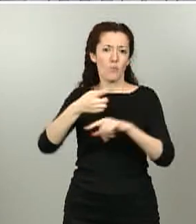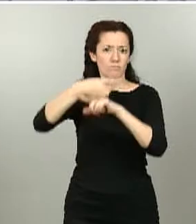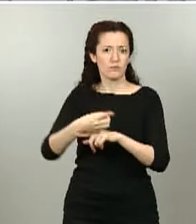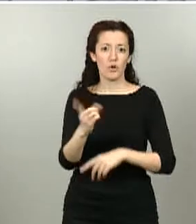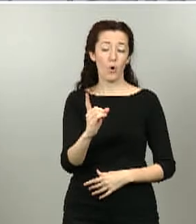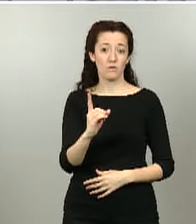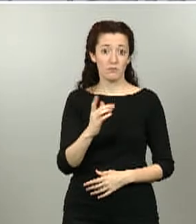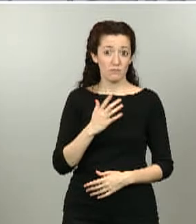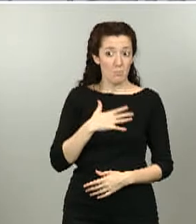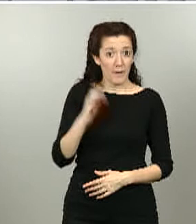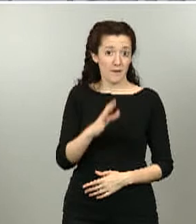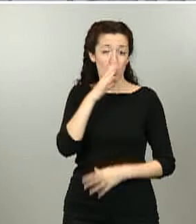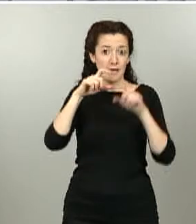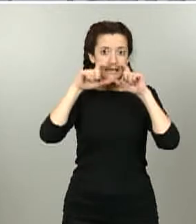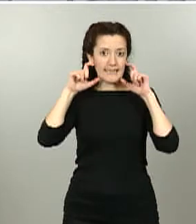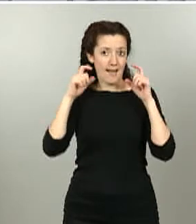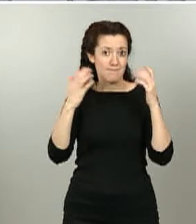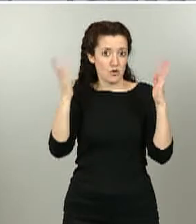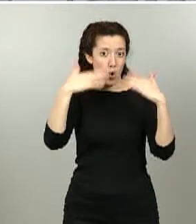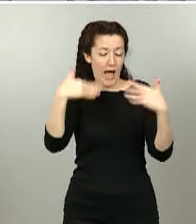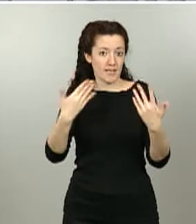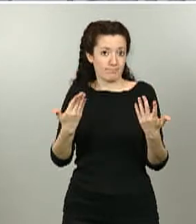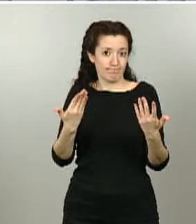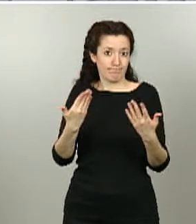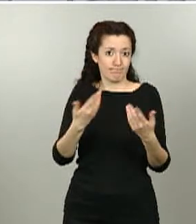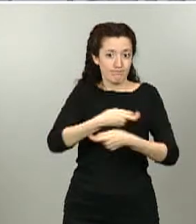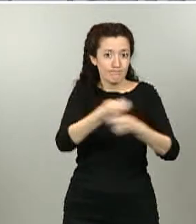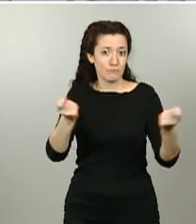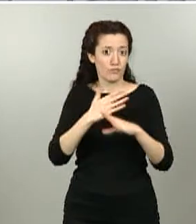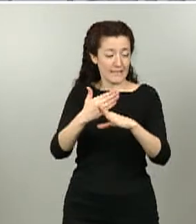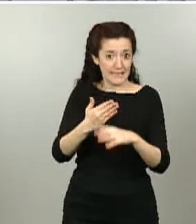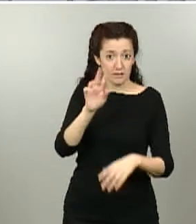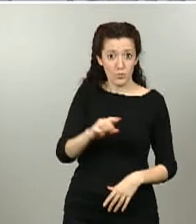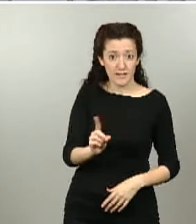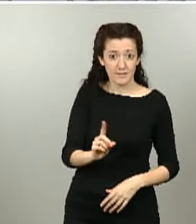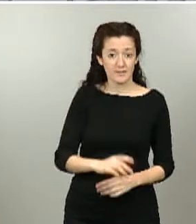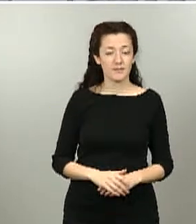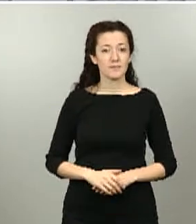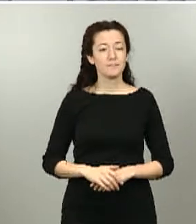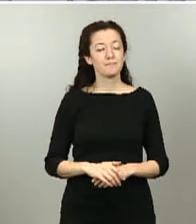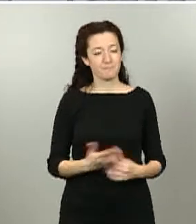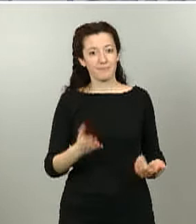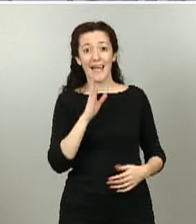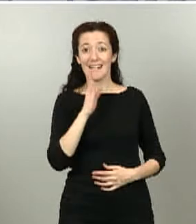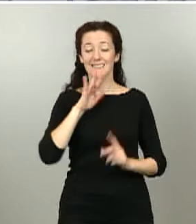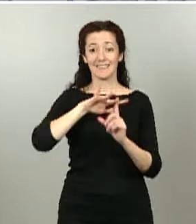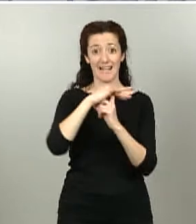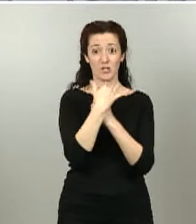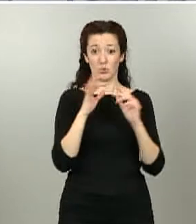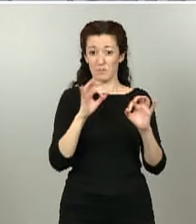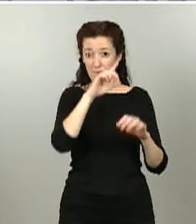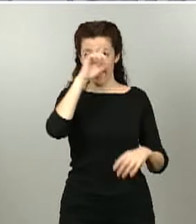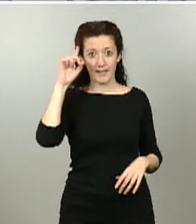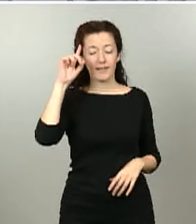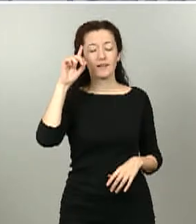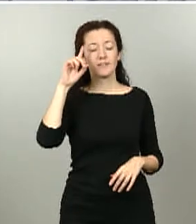Bueno, los 112 casos de Madrid, como les comentaba al principio también, tenemos datos tanto de los nuevos